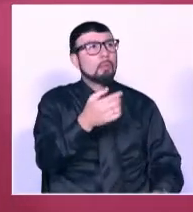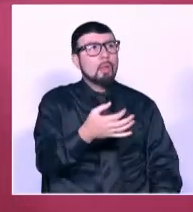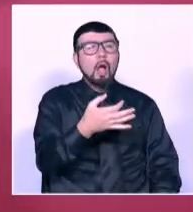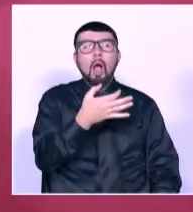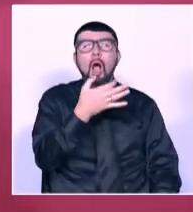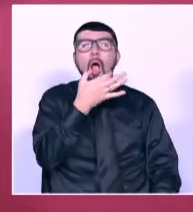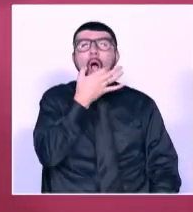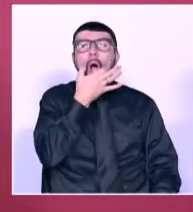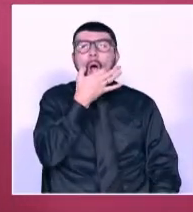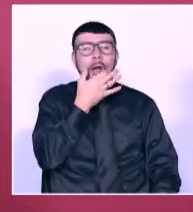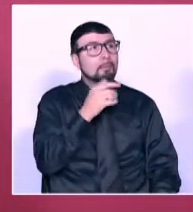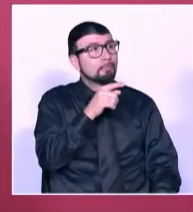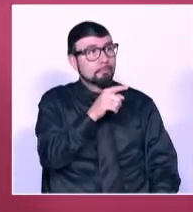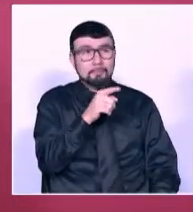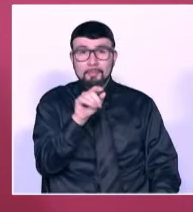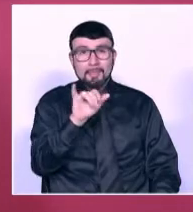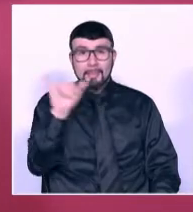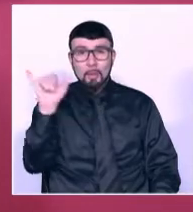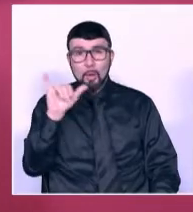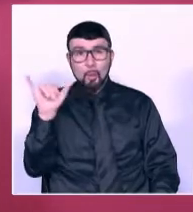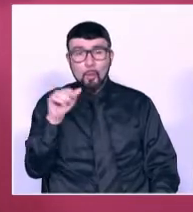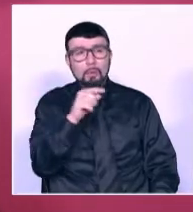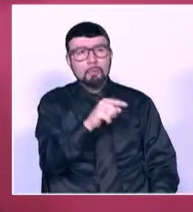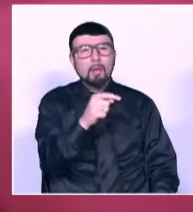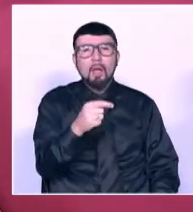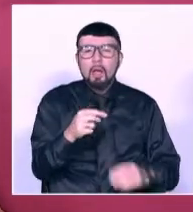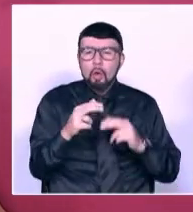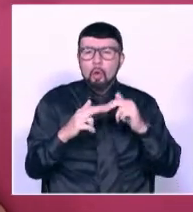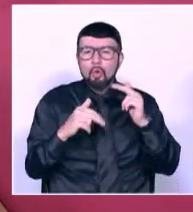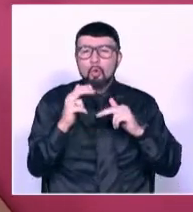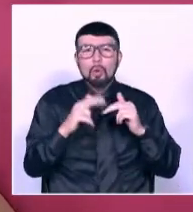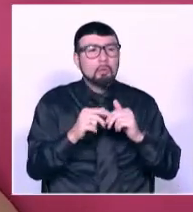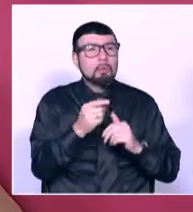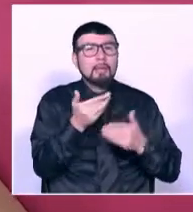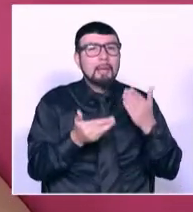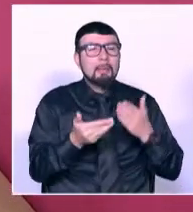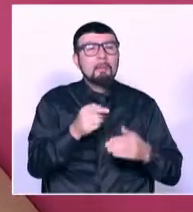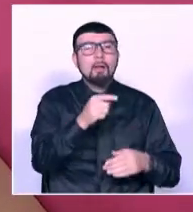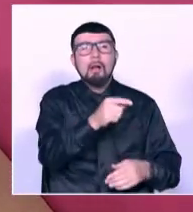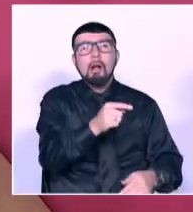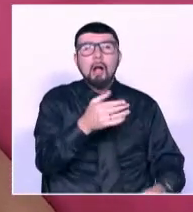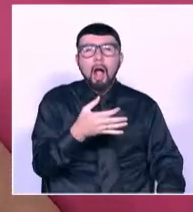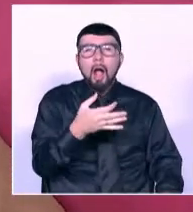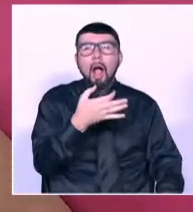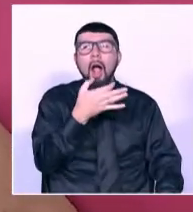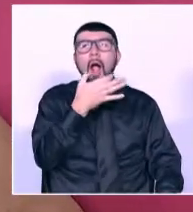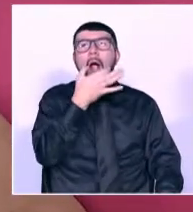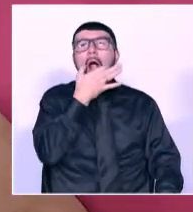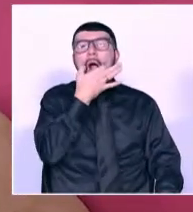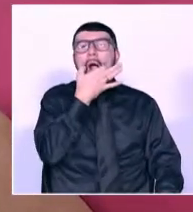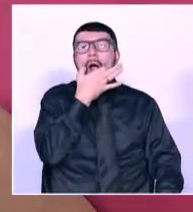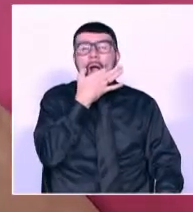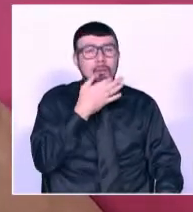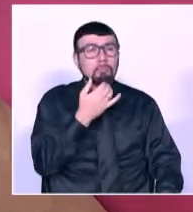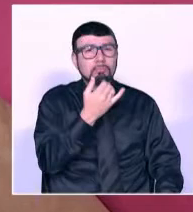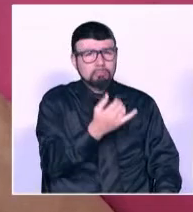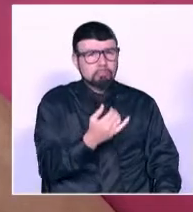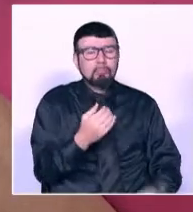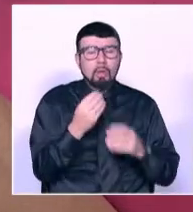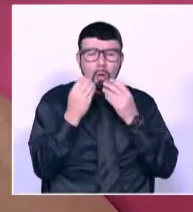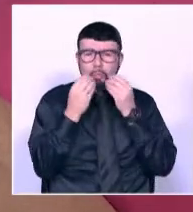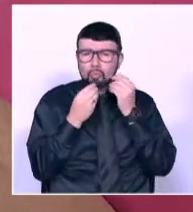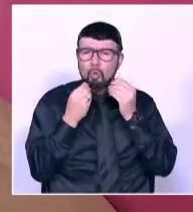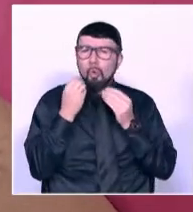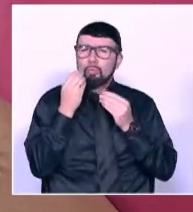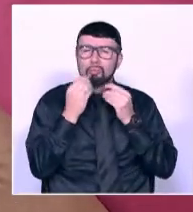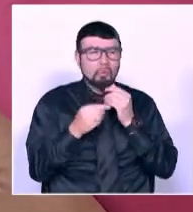Estos aparaticos son construidos en un material que es muy biológico, el paciente se